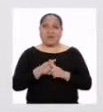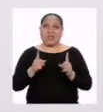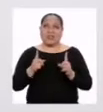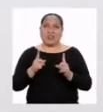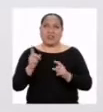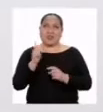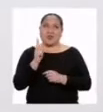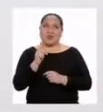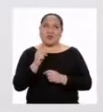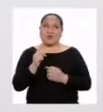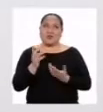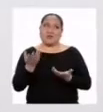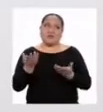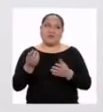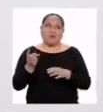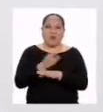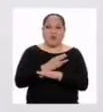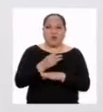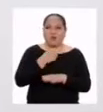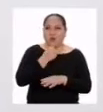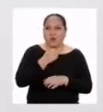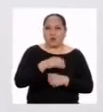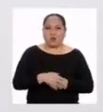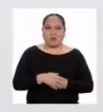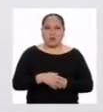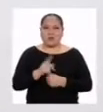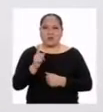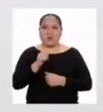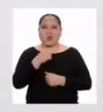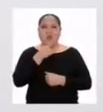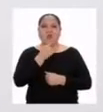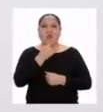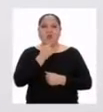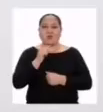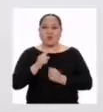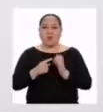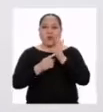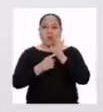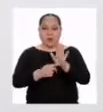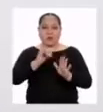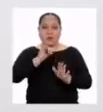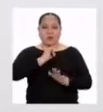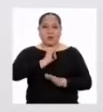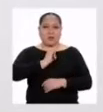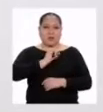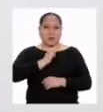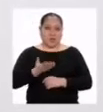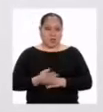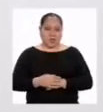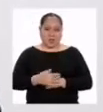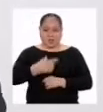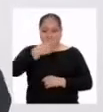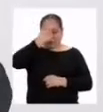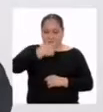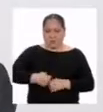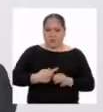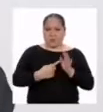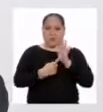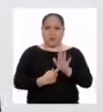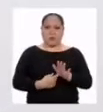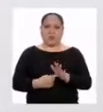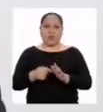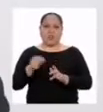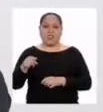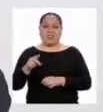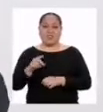que es un simple gusto. Un gusto habla de nuestra identidad, de aquello que somos. Así que